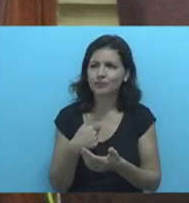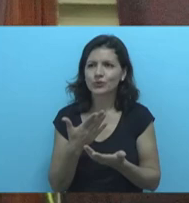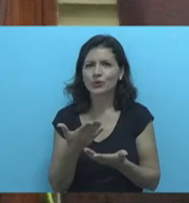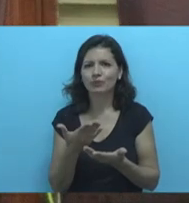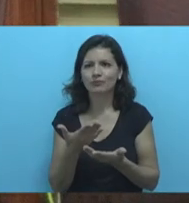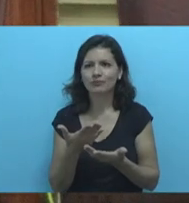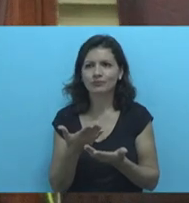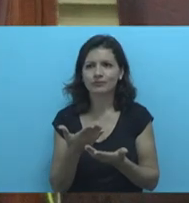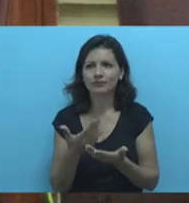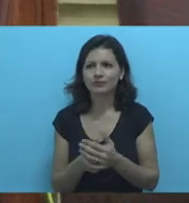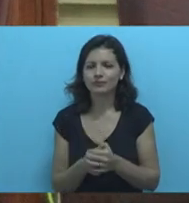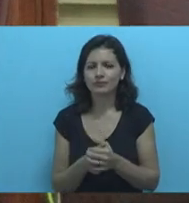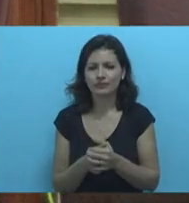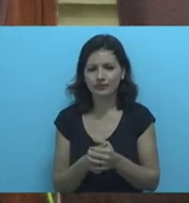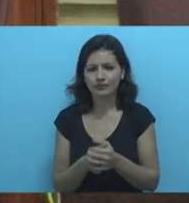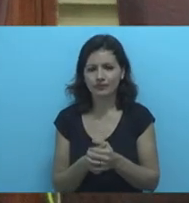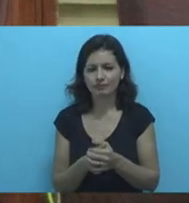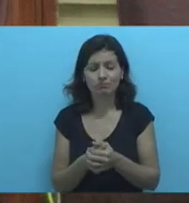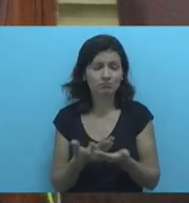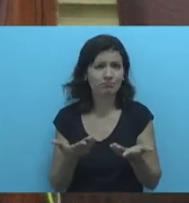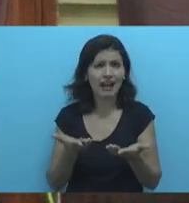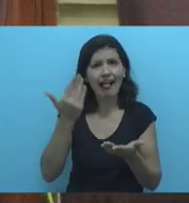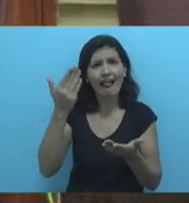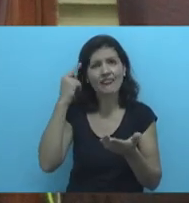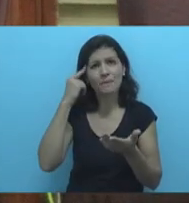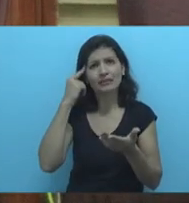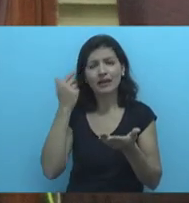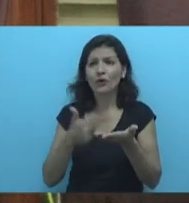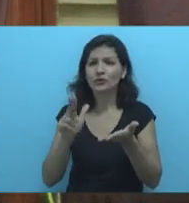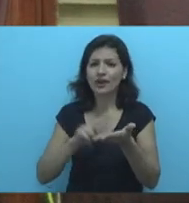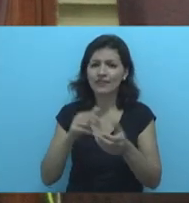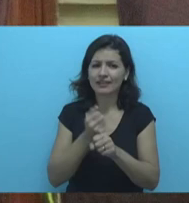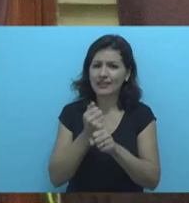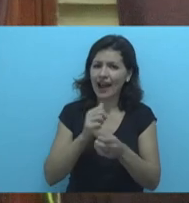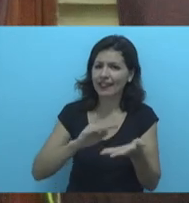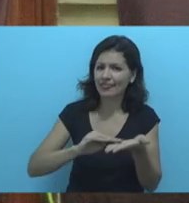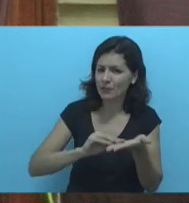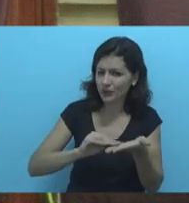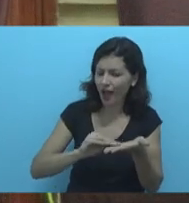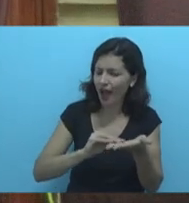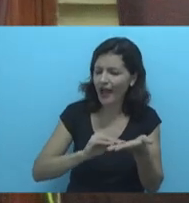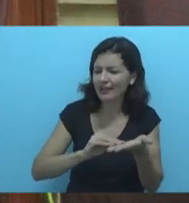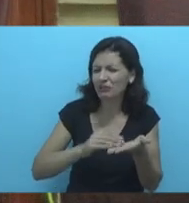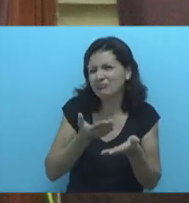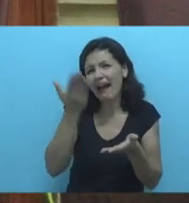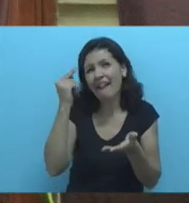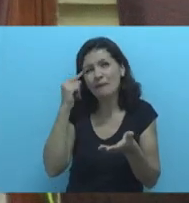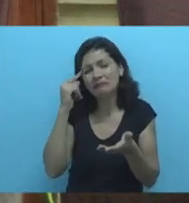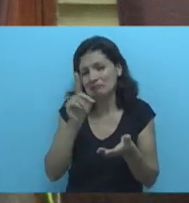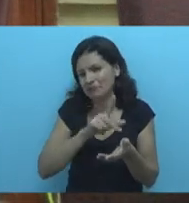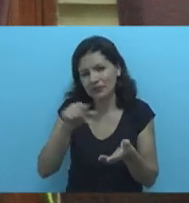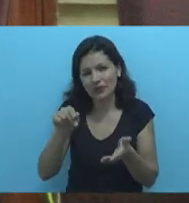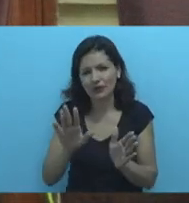ni poder compartir este espacio que realmente a mí me honra y no sé si merezco.